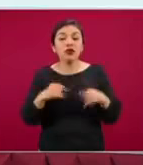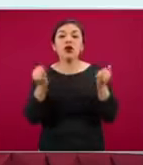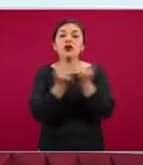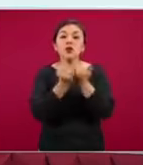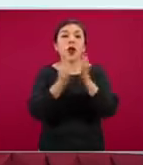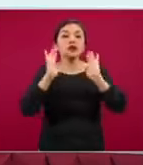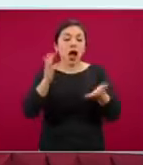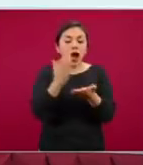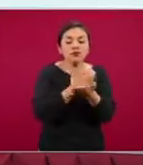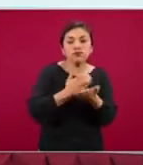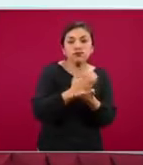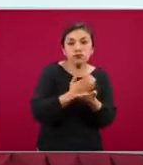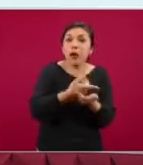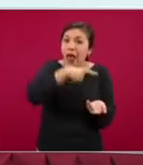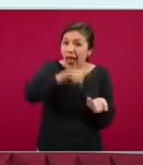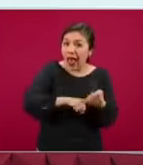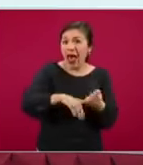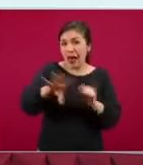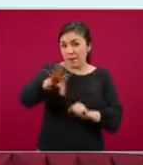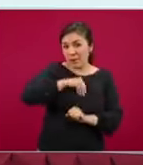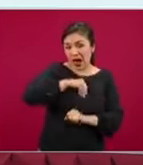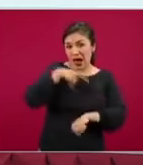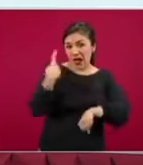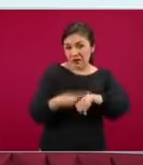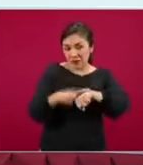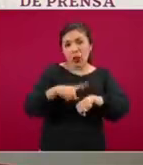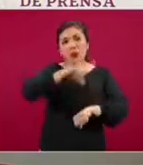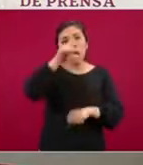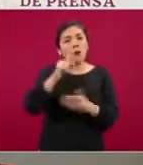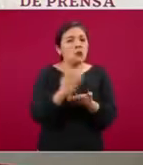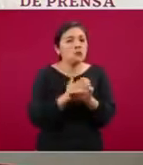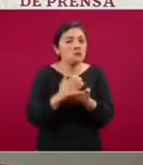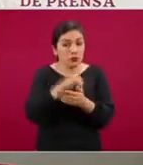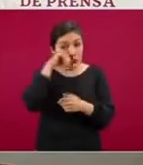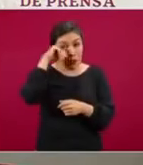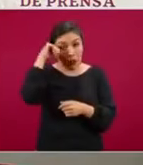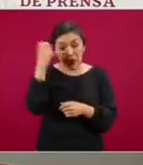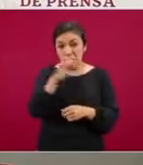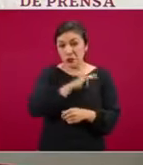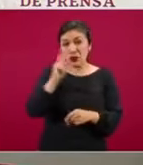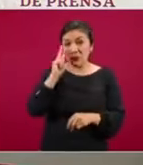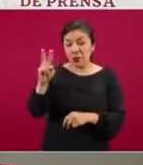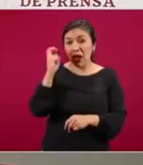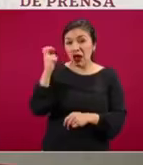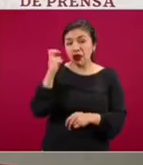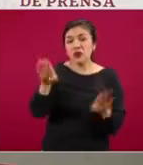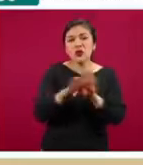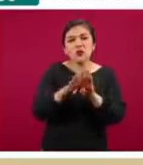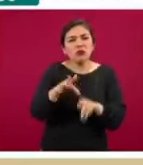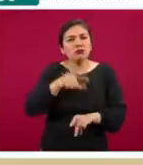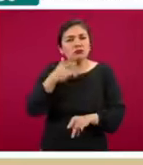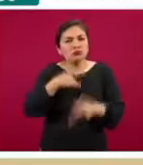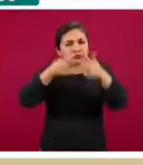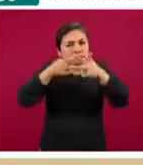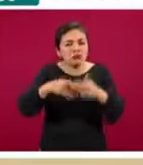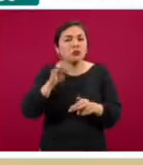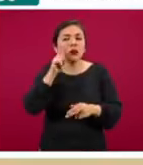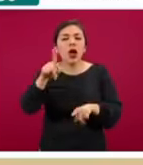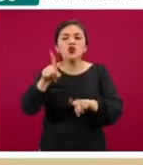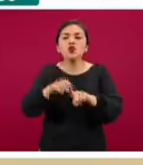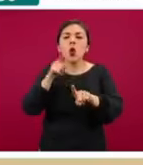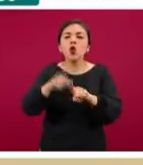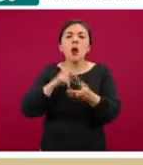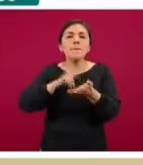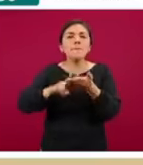se han recuperado precisamente de la enfermedad, y podemos ver también este comportamiento estimado en la línea de